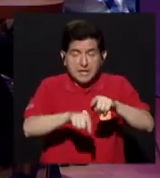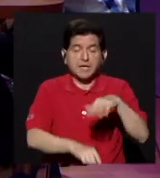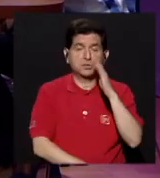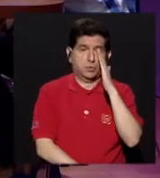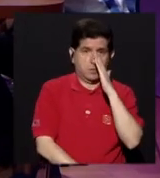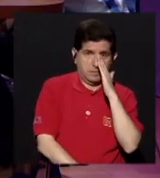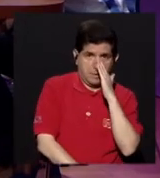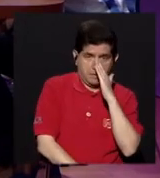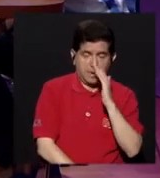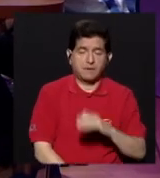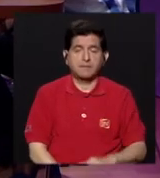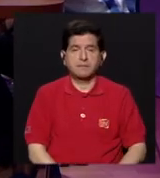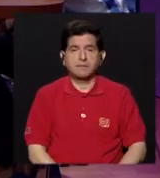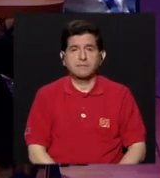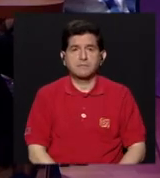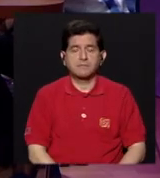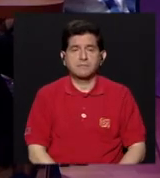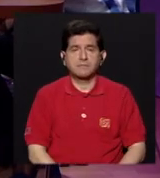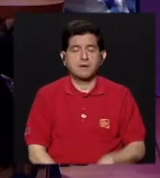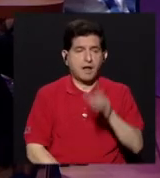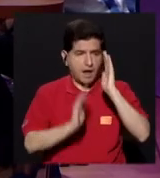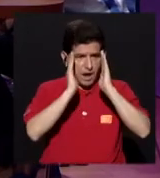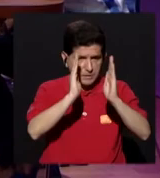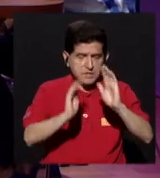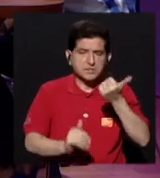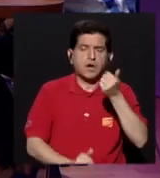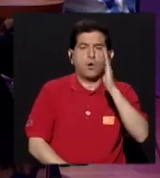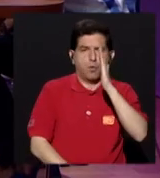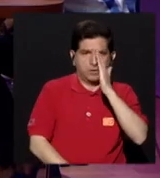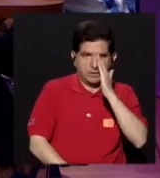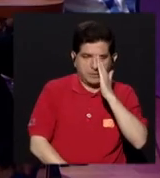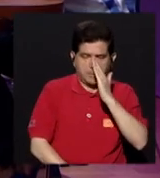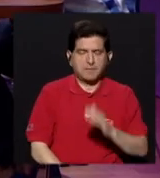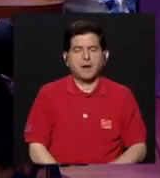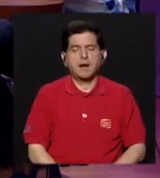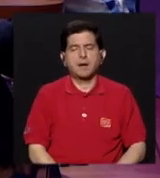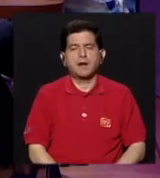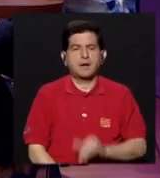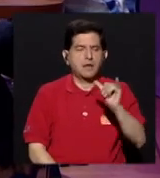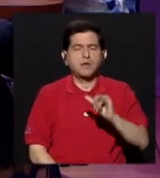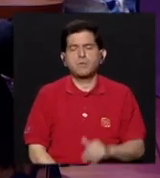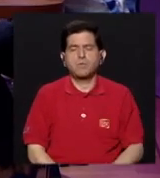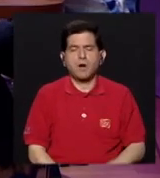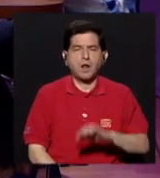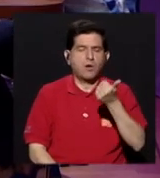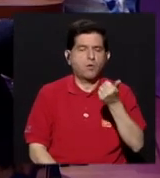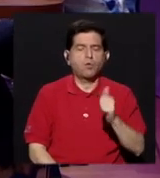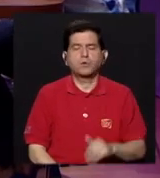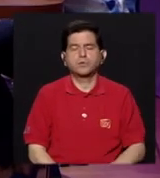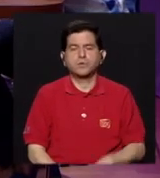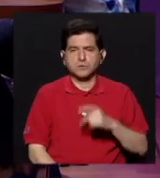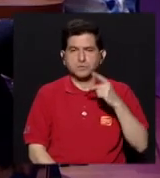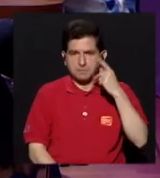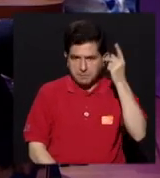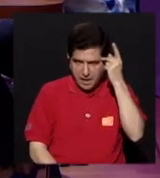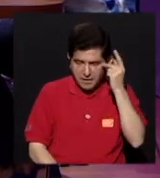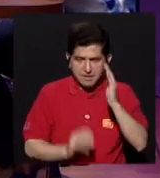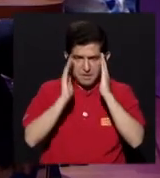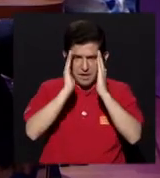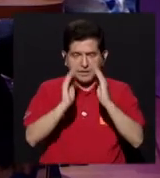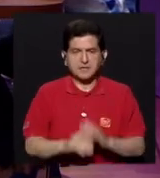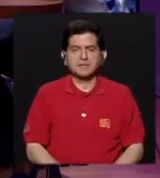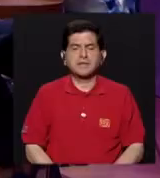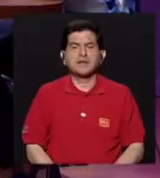mamás, las que atienden a otras mamás, papás y otros familiares en sesiones individuales que a veces